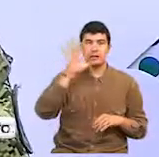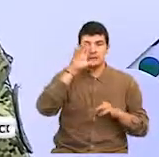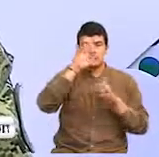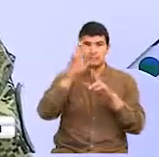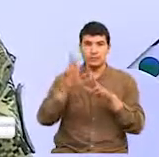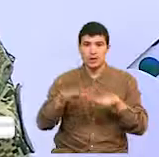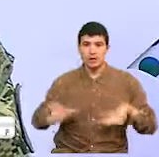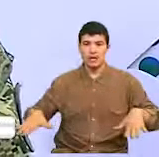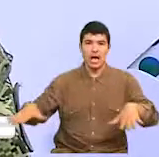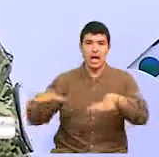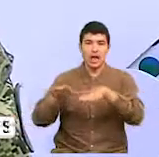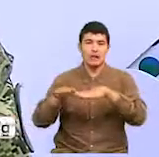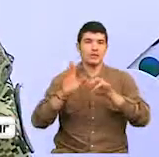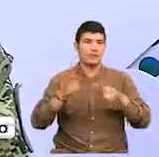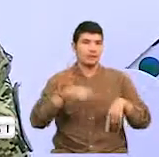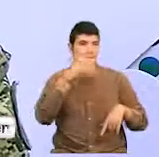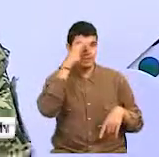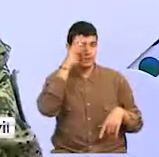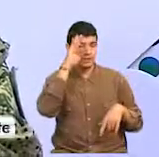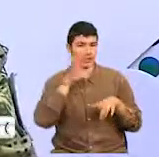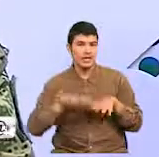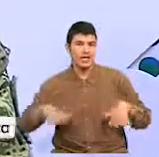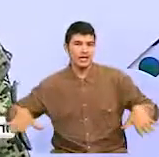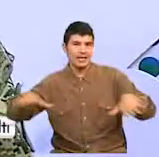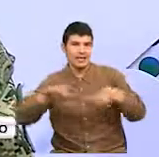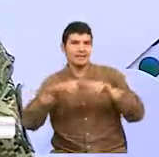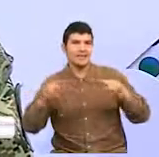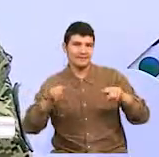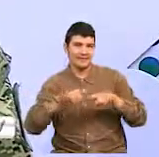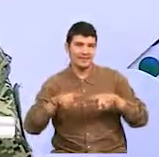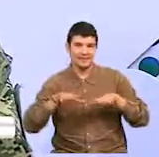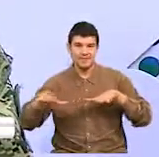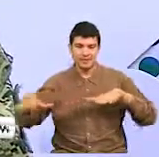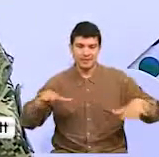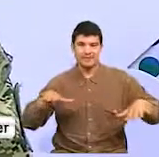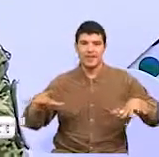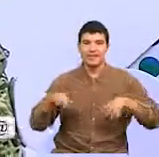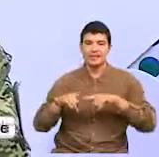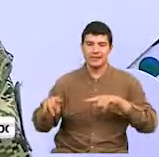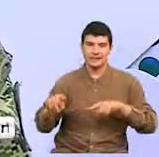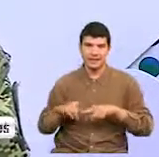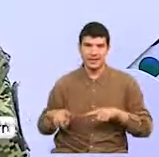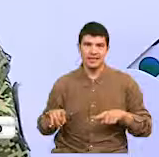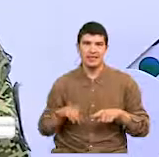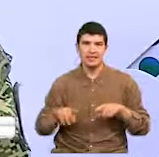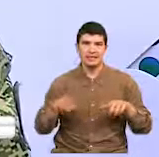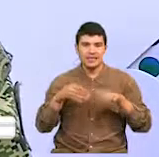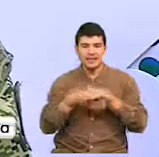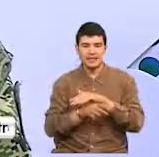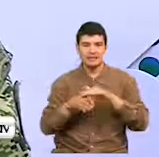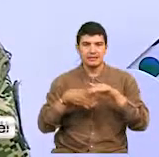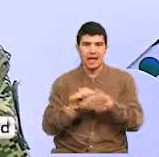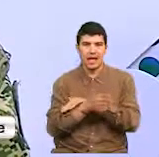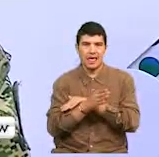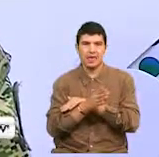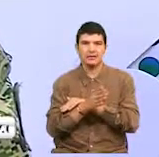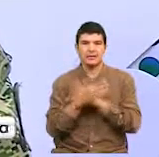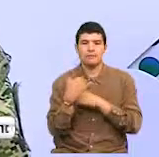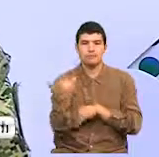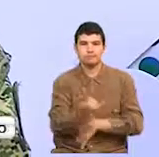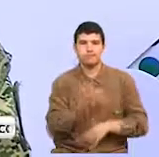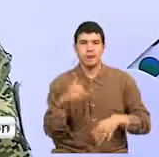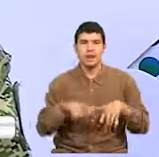área y la Policía Nacional responde por otra área y por las diferentes entradas que tengan a esta